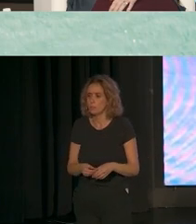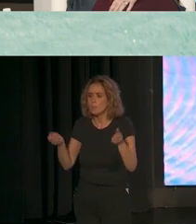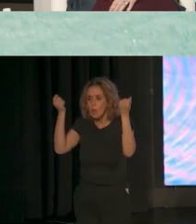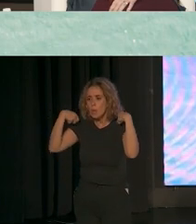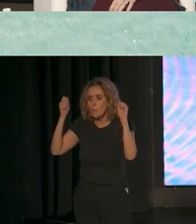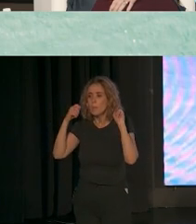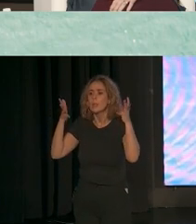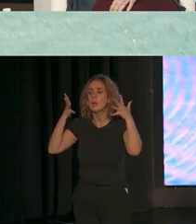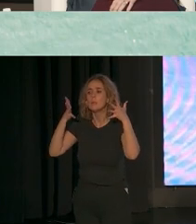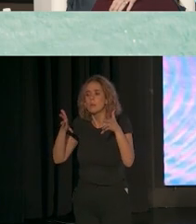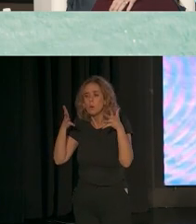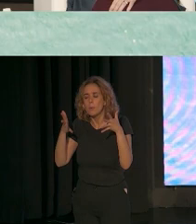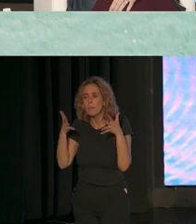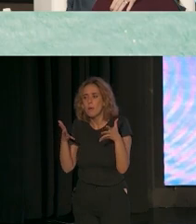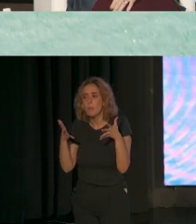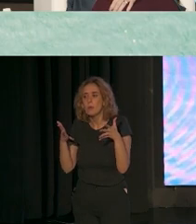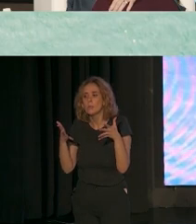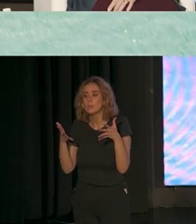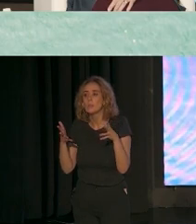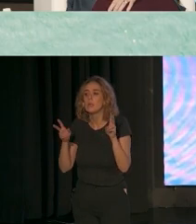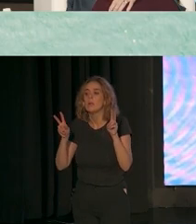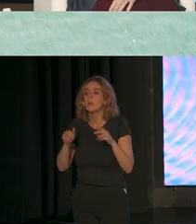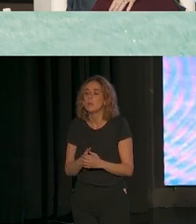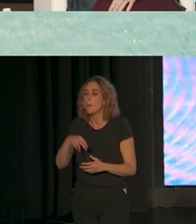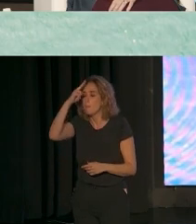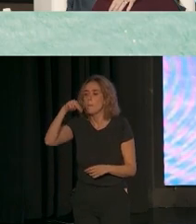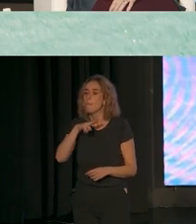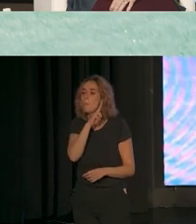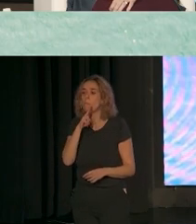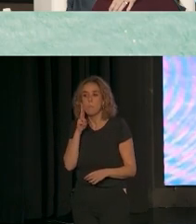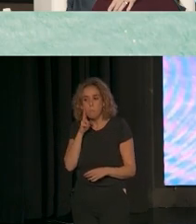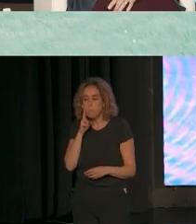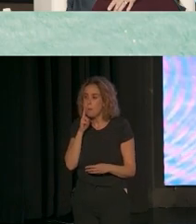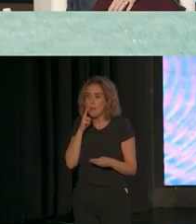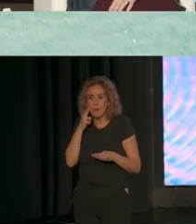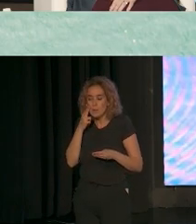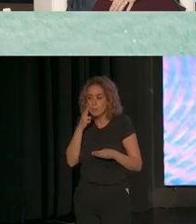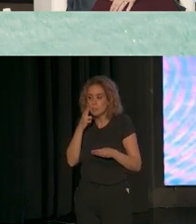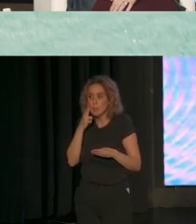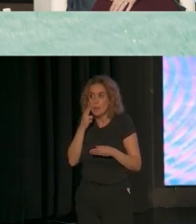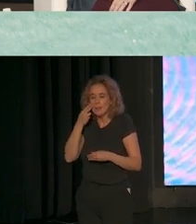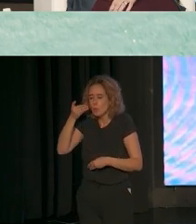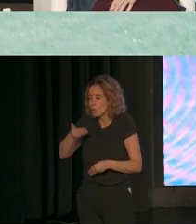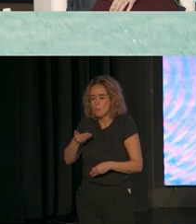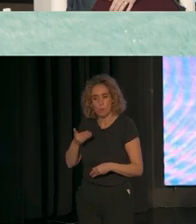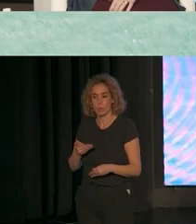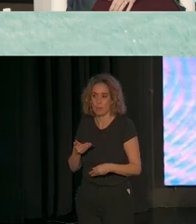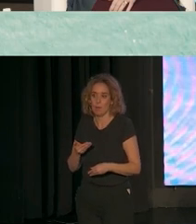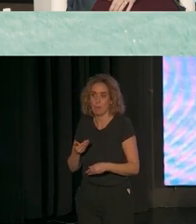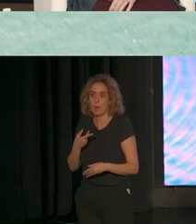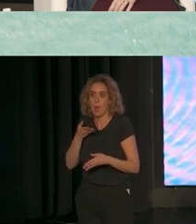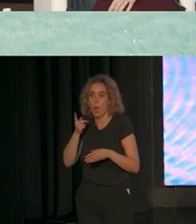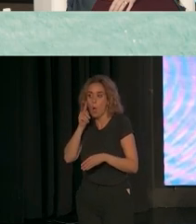recomendadas están basadas en la noción de que los padres son una constante en la vida de los hijos y que son